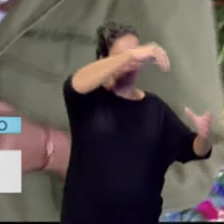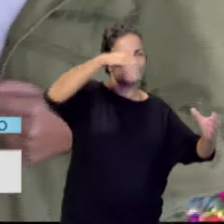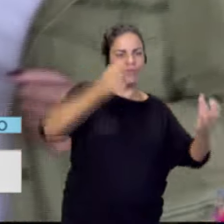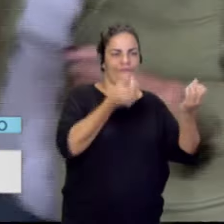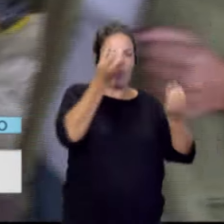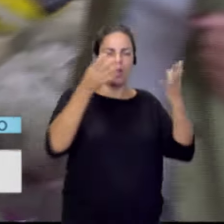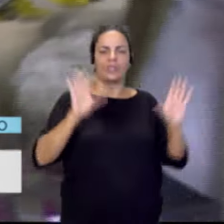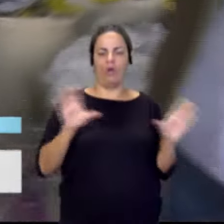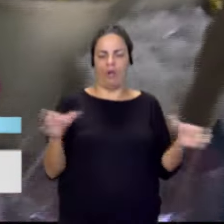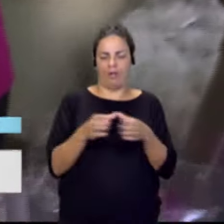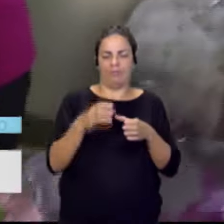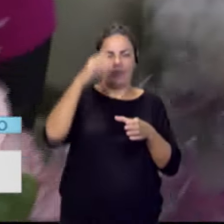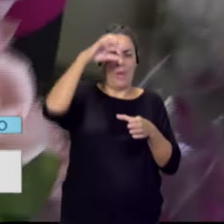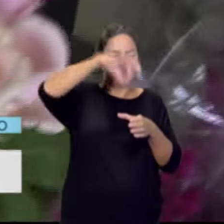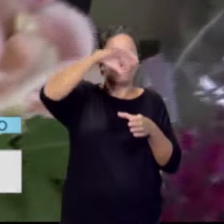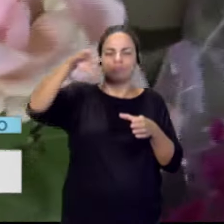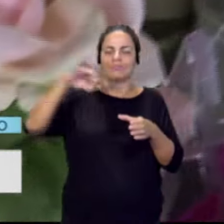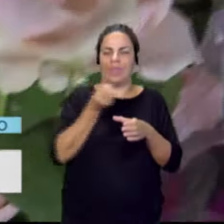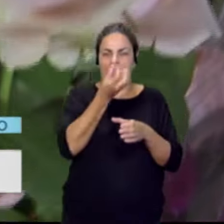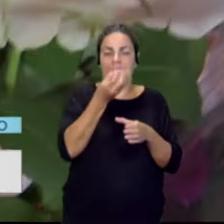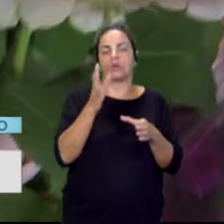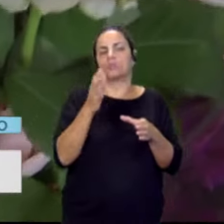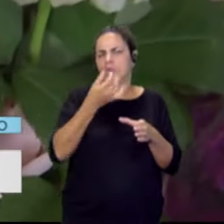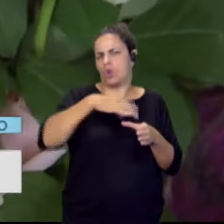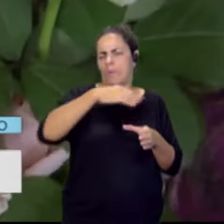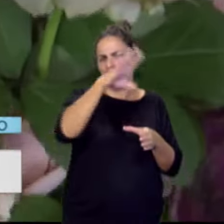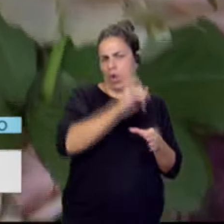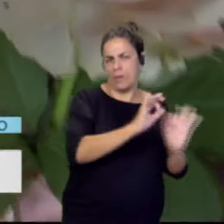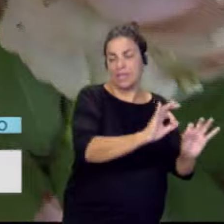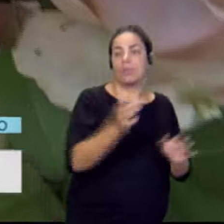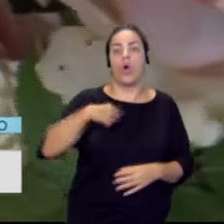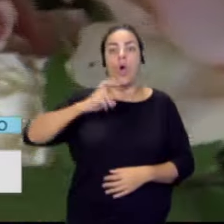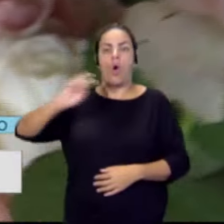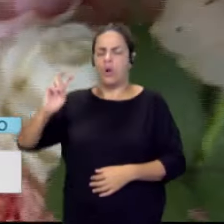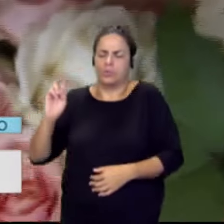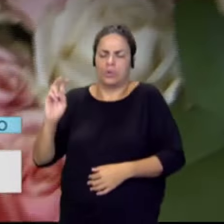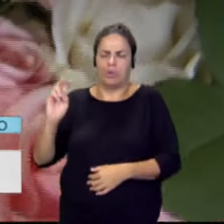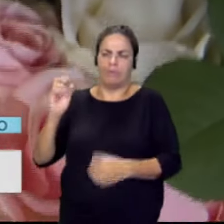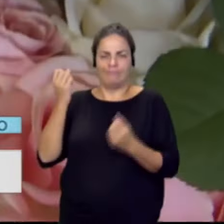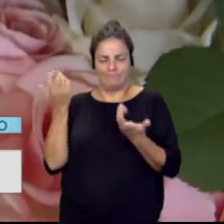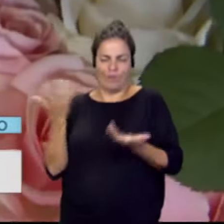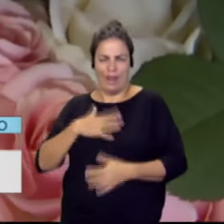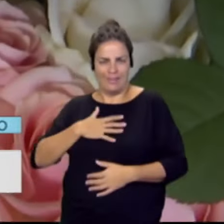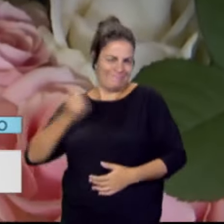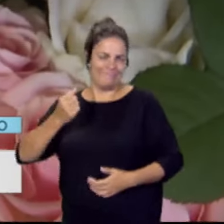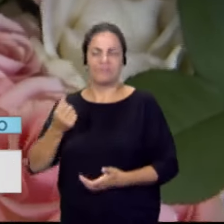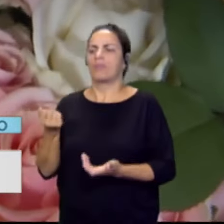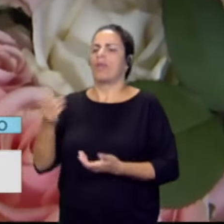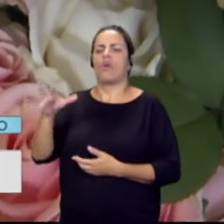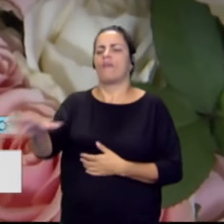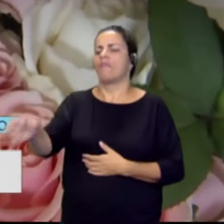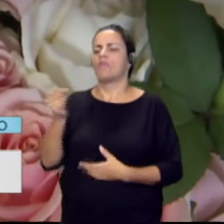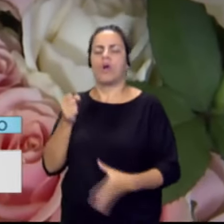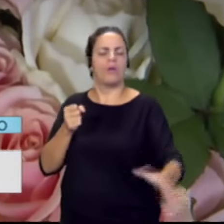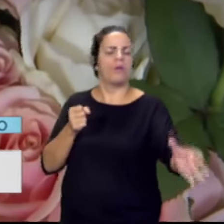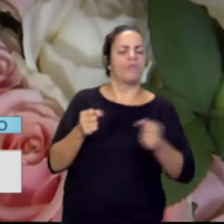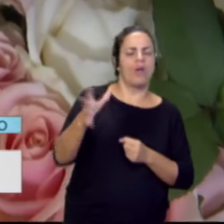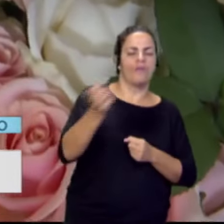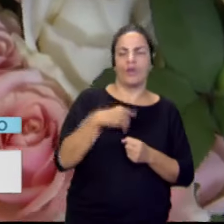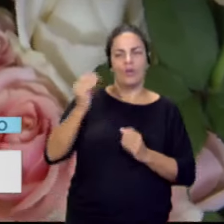que suelen llevar, pero después están los más atrevidos, que es mucho mejor que se llevan las flores sueltas y echan la creatividad y lo hacen